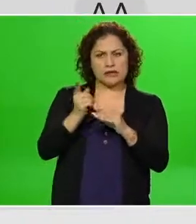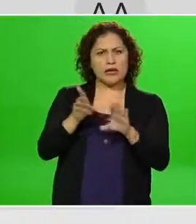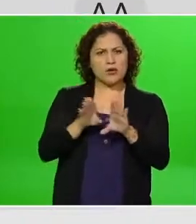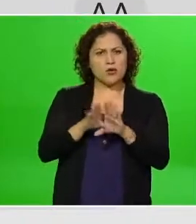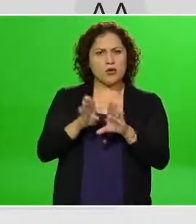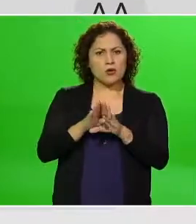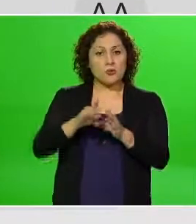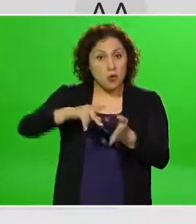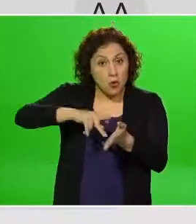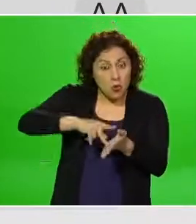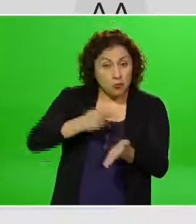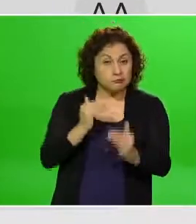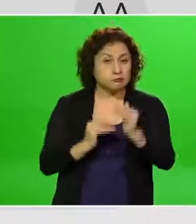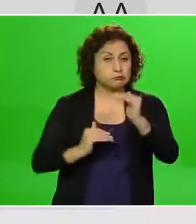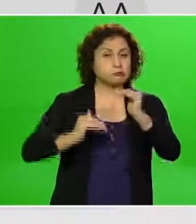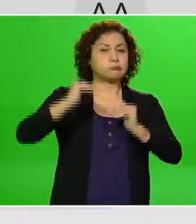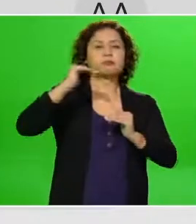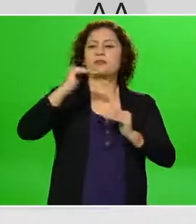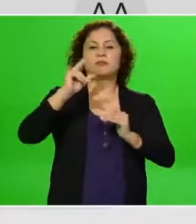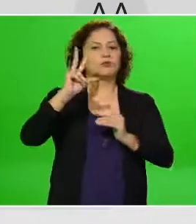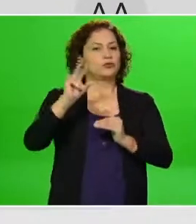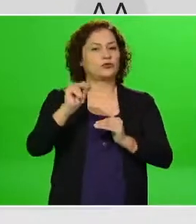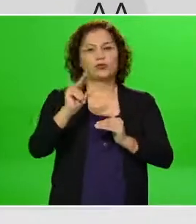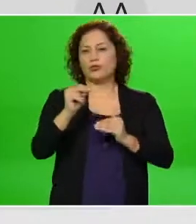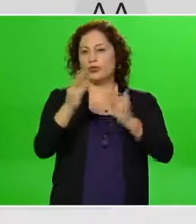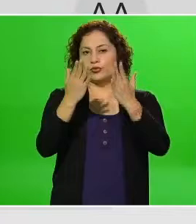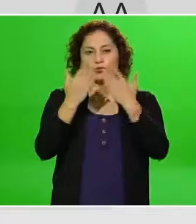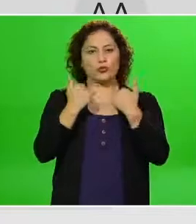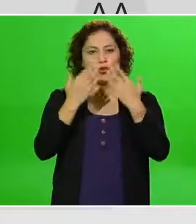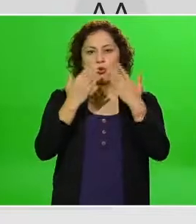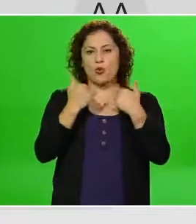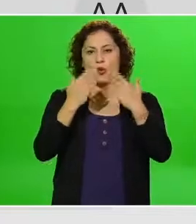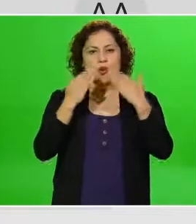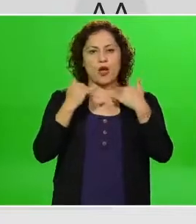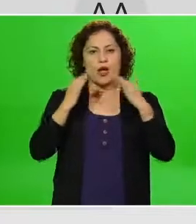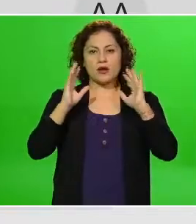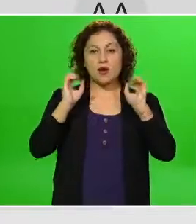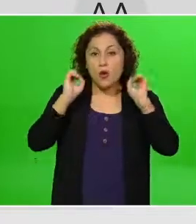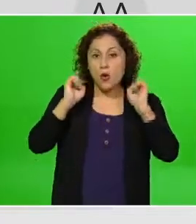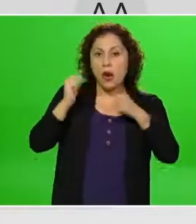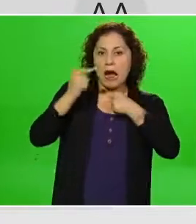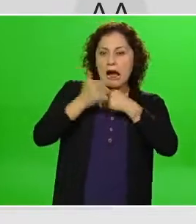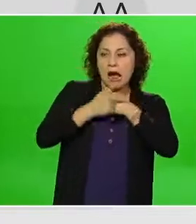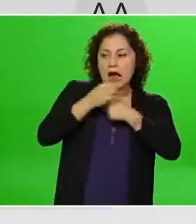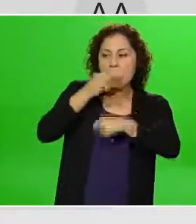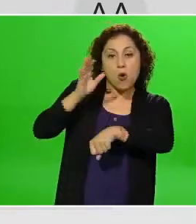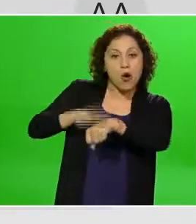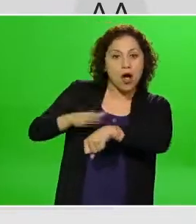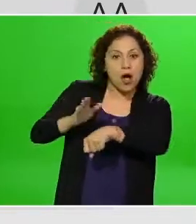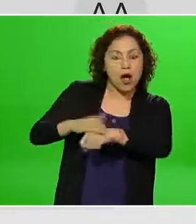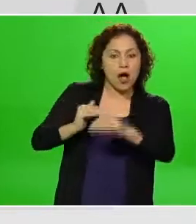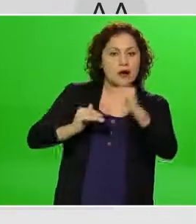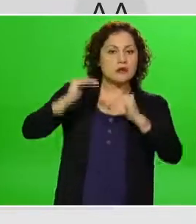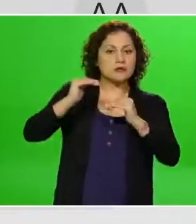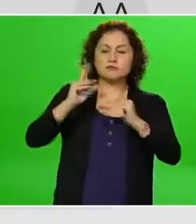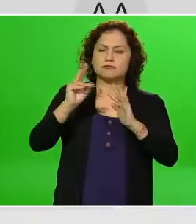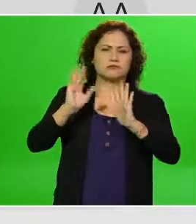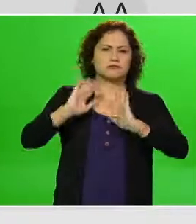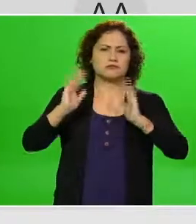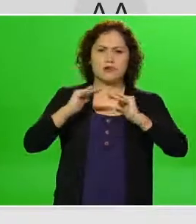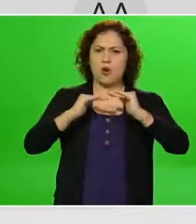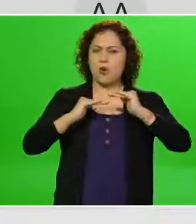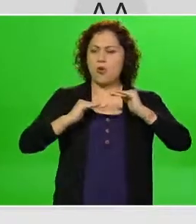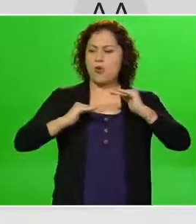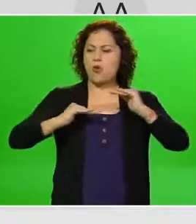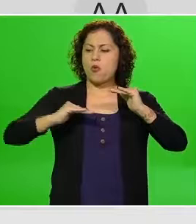tendencia nuevamente ascendente o algo que en su momento nos alerte de que está generando un incremento. Por lo tanto, cuando una entidad